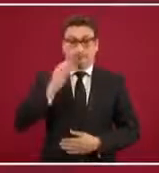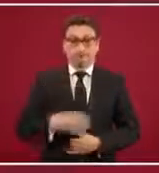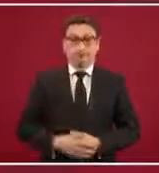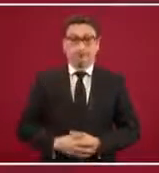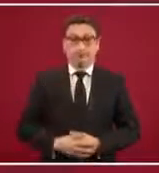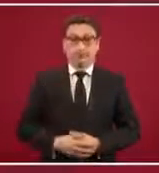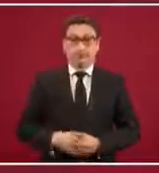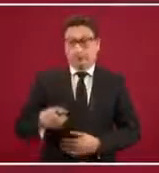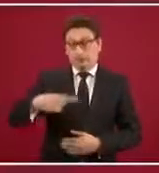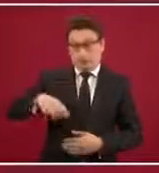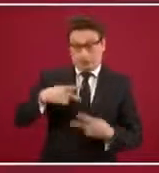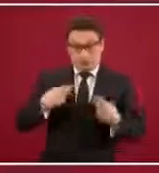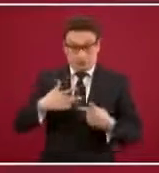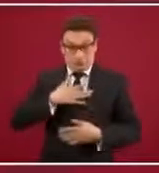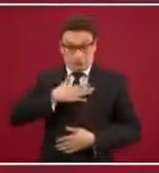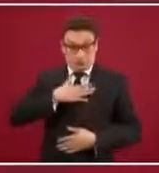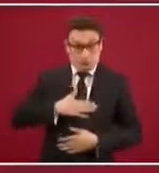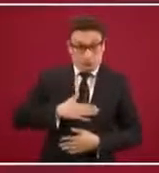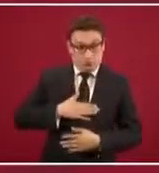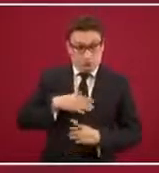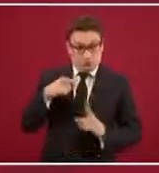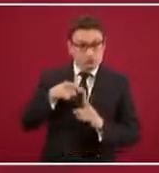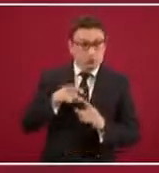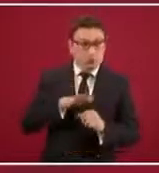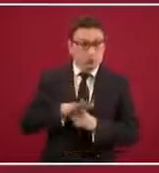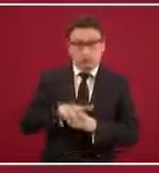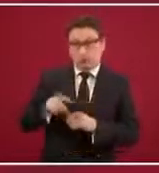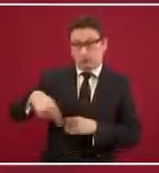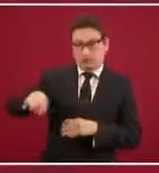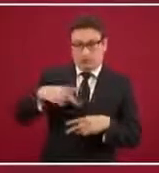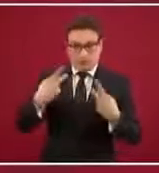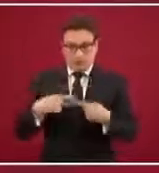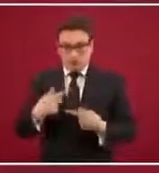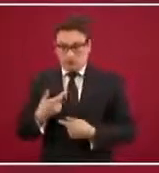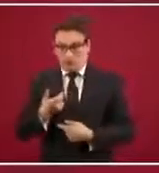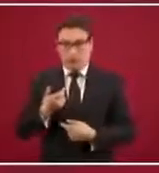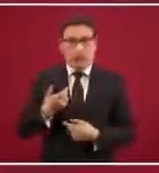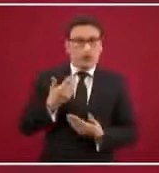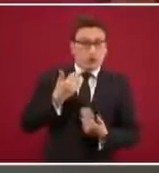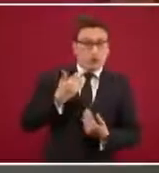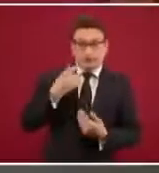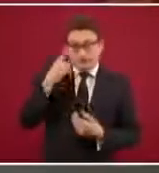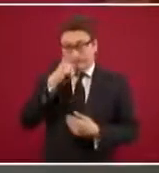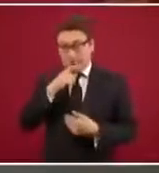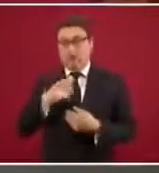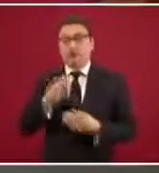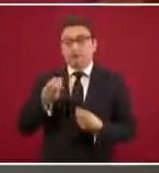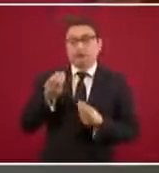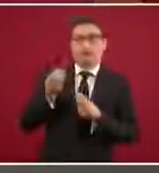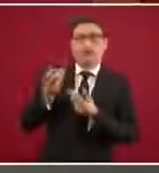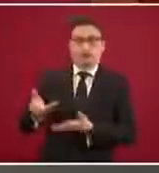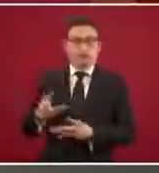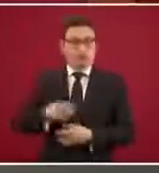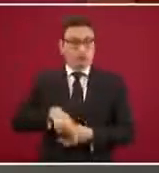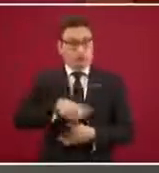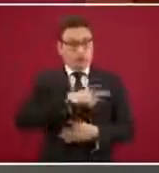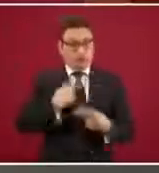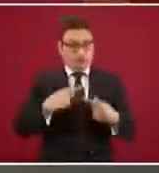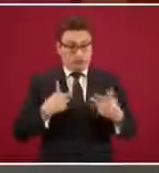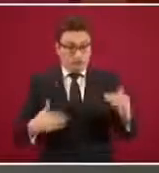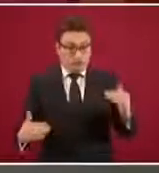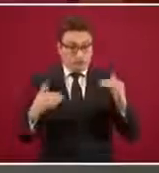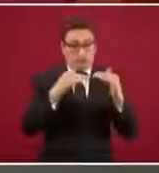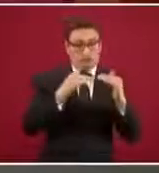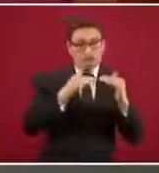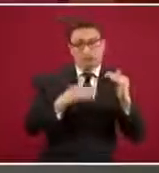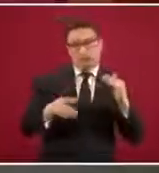es darle más al que tiene menos. No puede haber trato igual entre